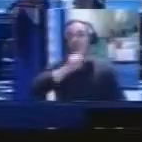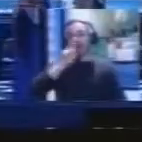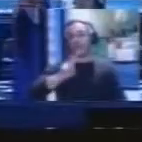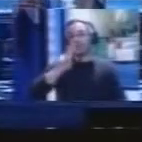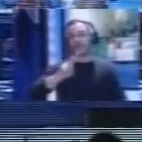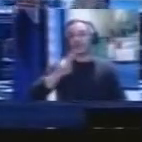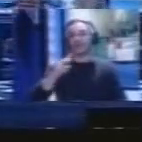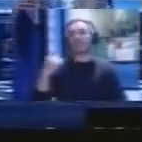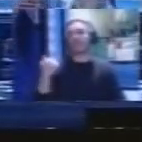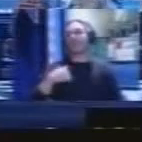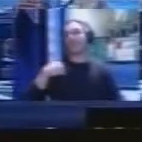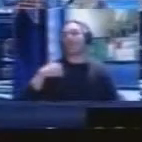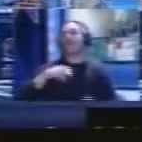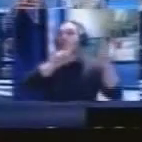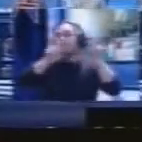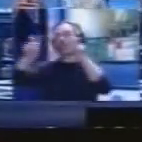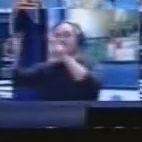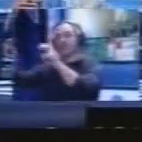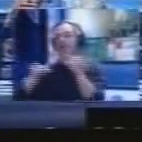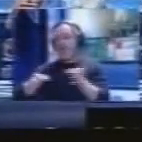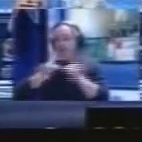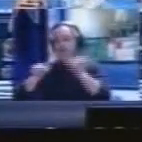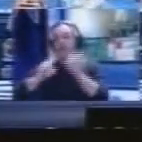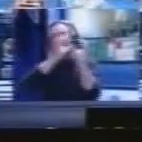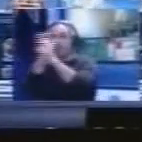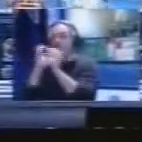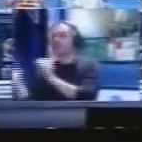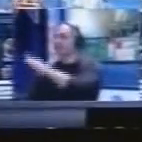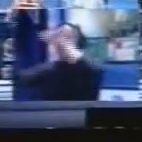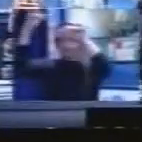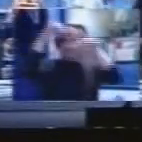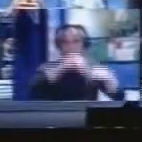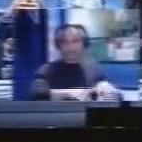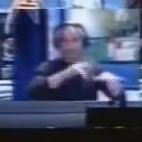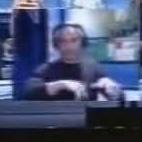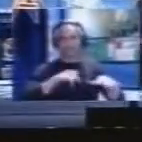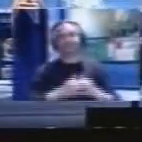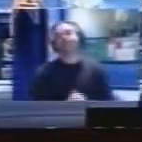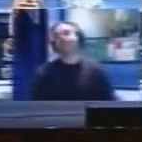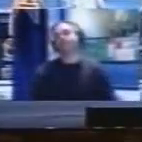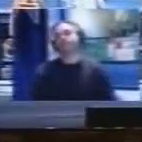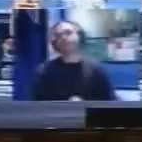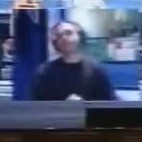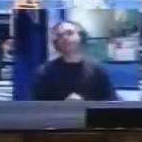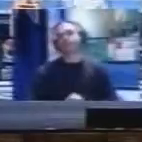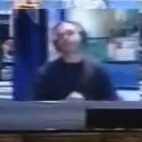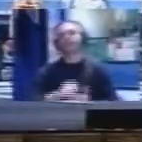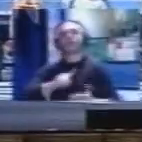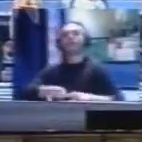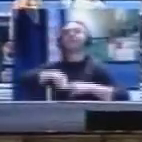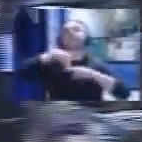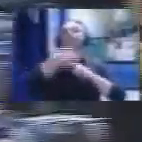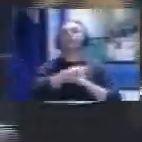Han venido nuevas murgas a las islas, los Teresitos fue espectacular. Luego llegaron